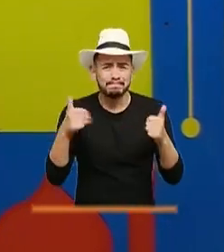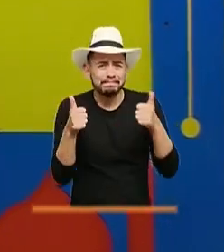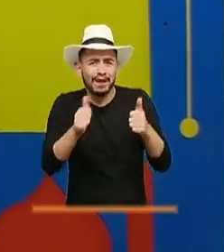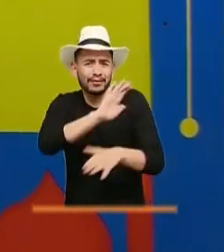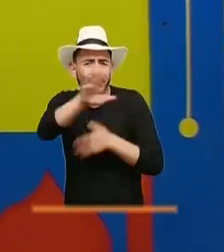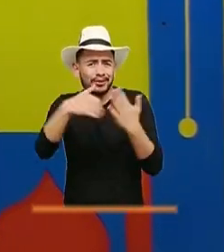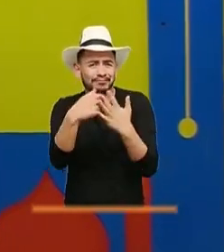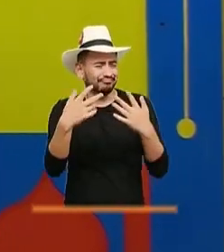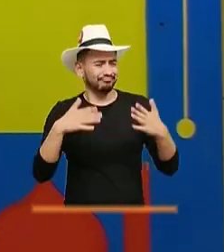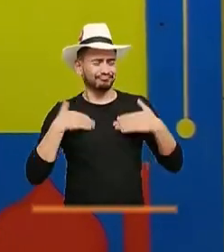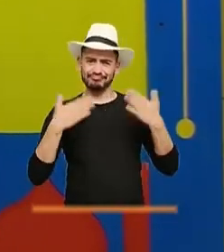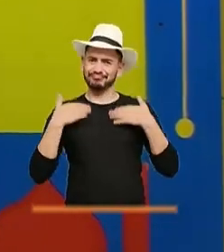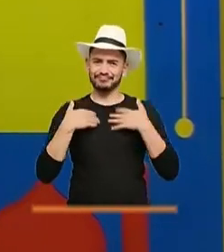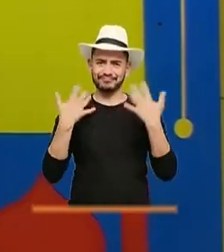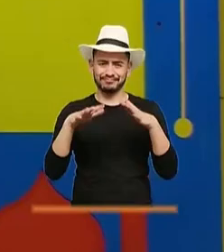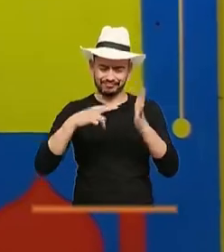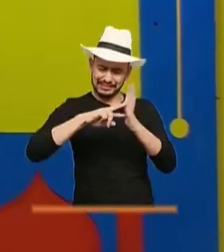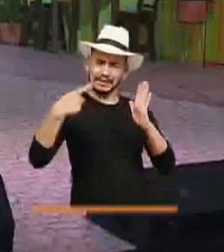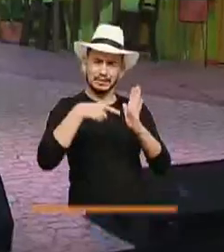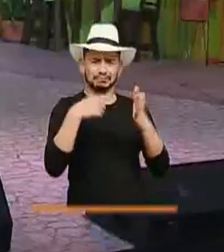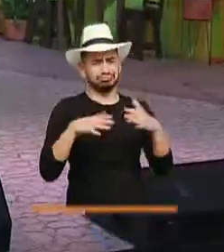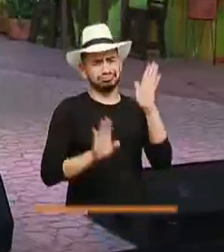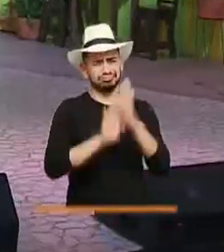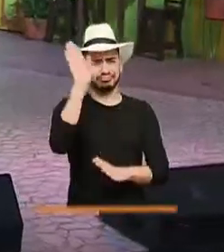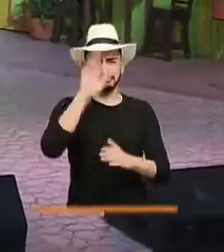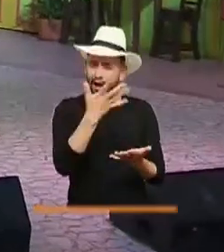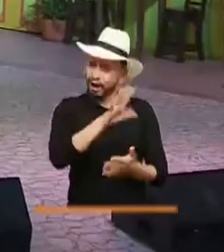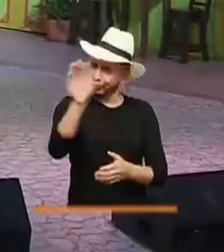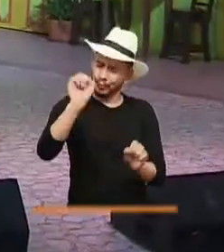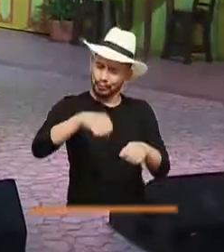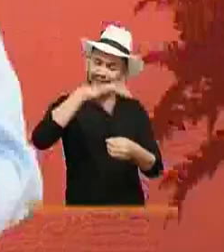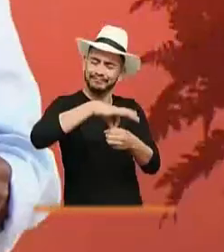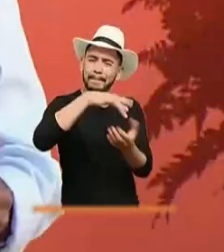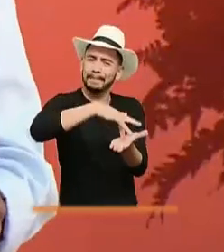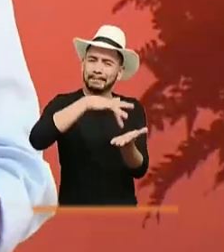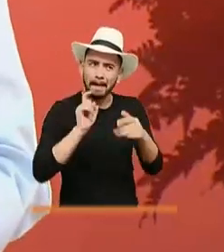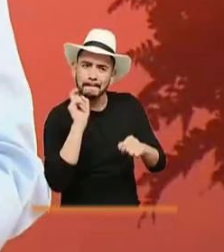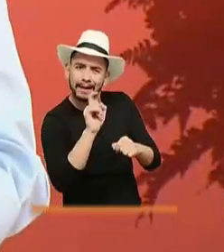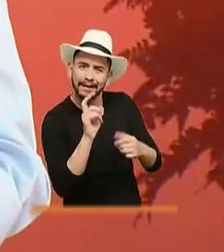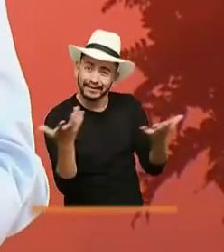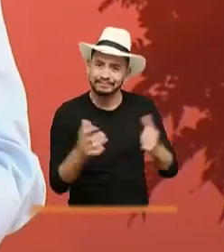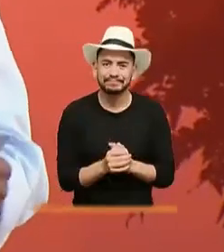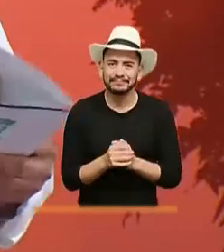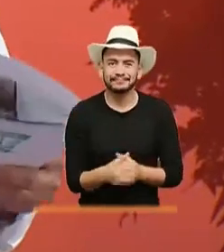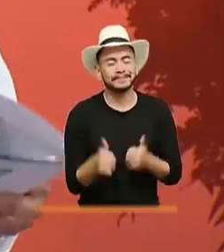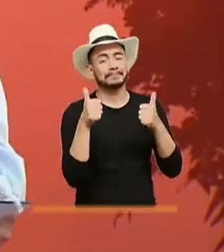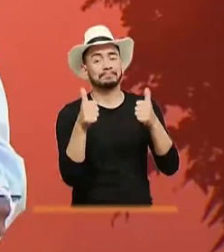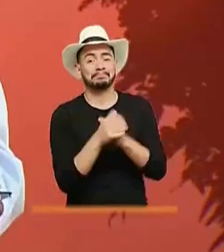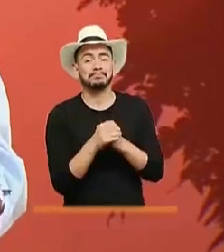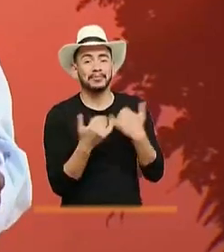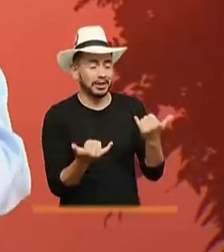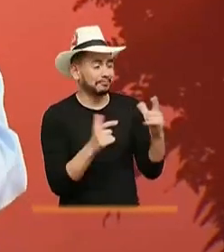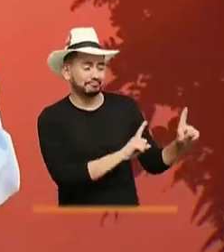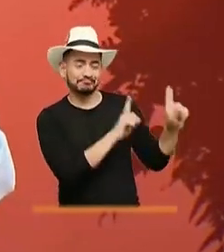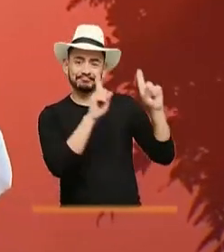nos estamos acercando, así que los invitamos a votar. Bueno, vamos entonces con la primera pareja para que vengan con controversia. Aclaramos que el tema